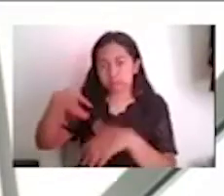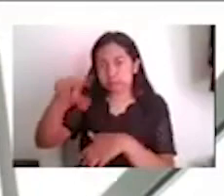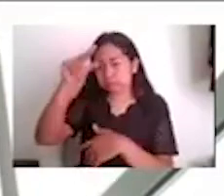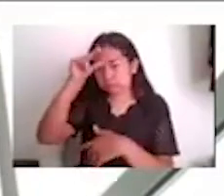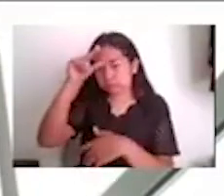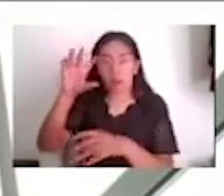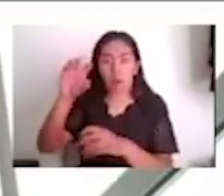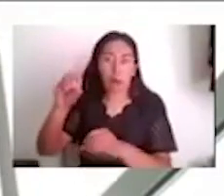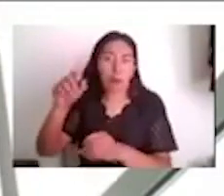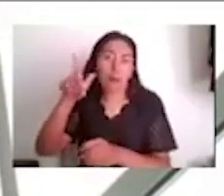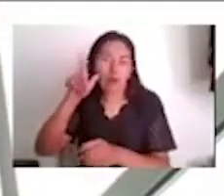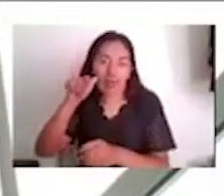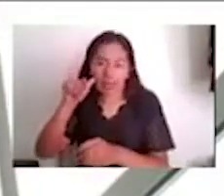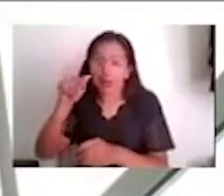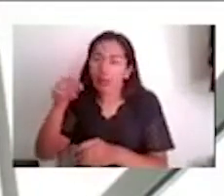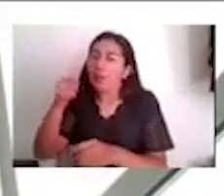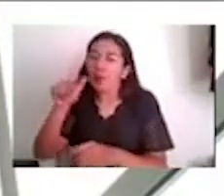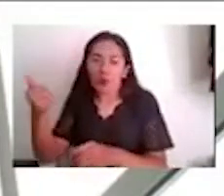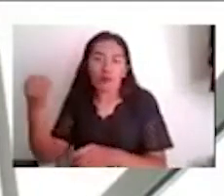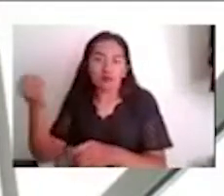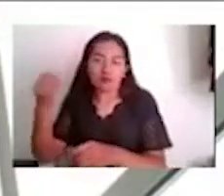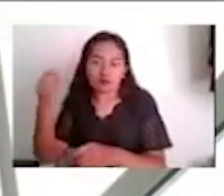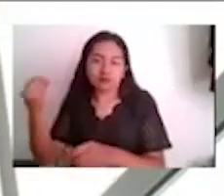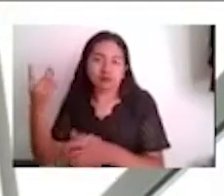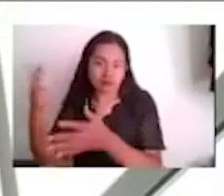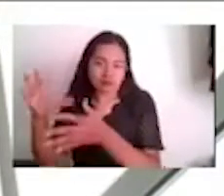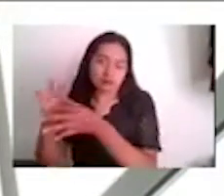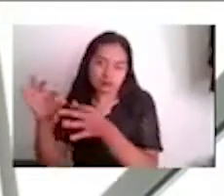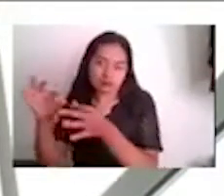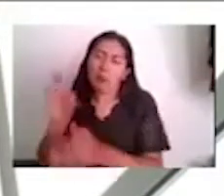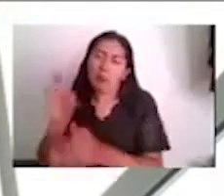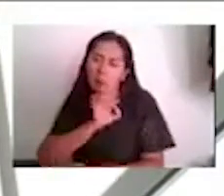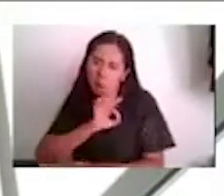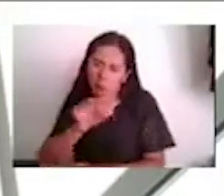mañana, las que yo conozco son estas.